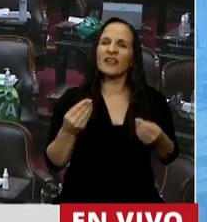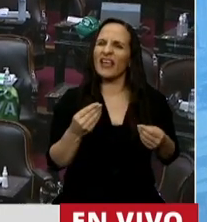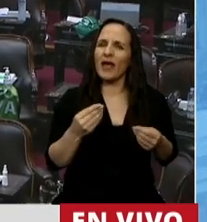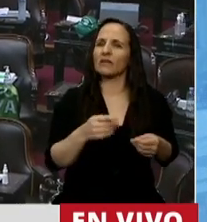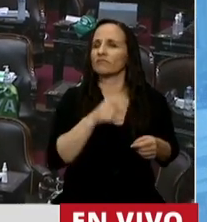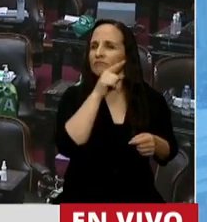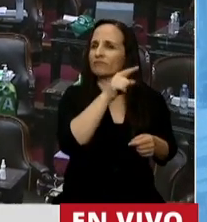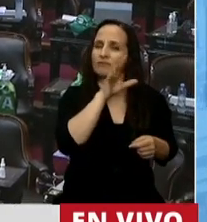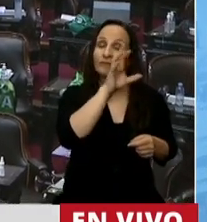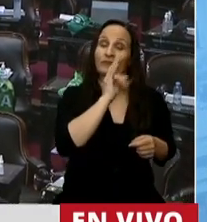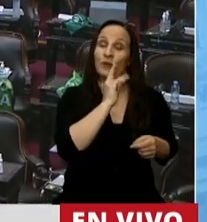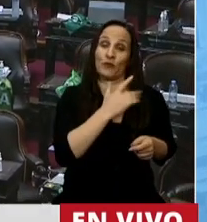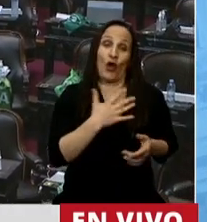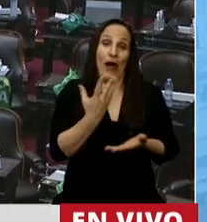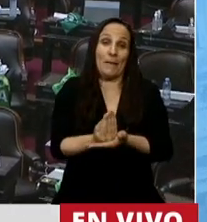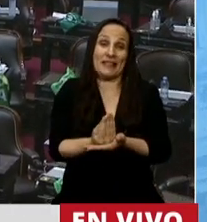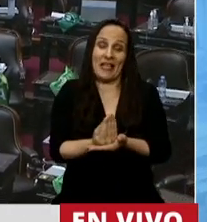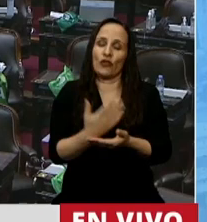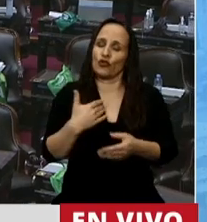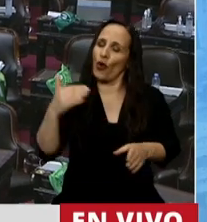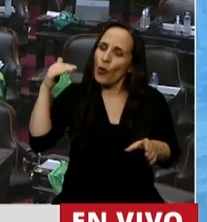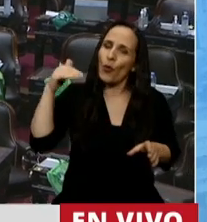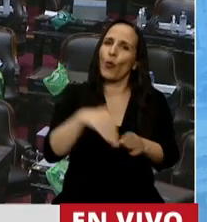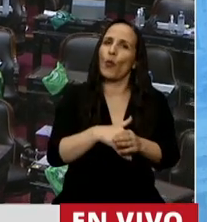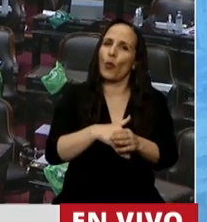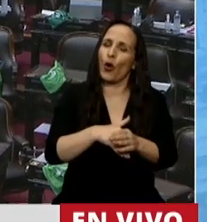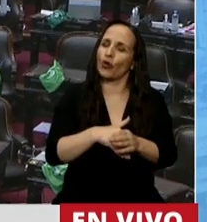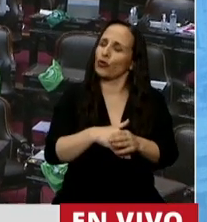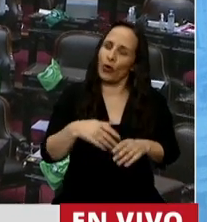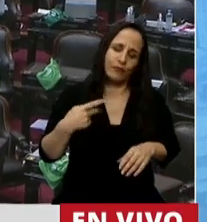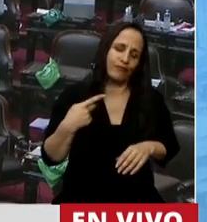tucumanos represento. Voy a votar por las dos